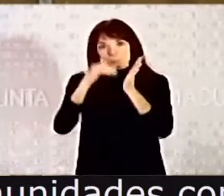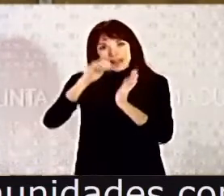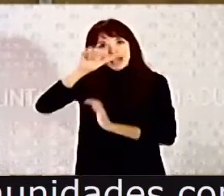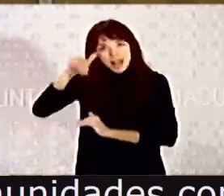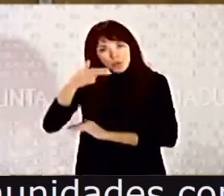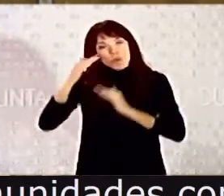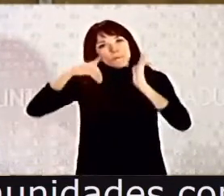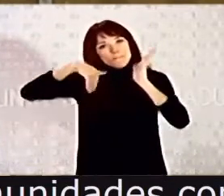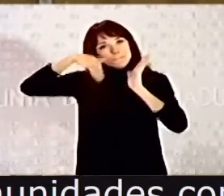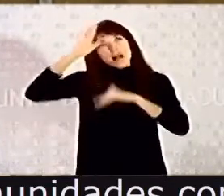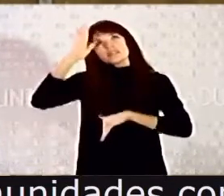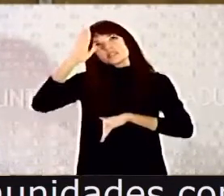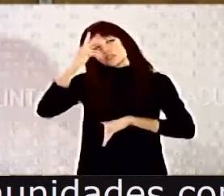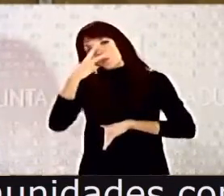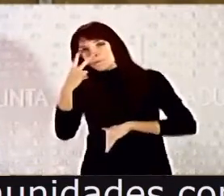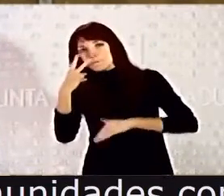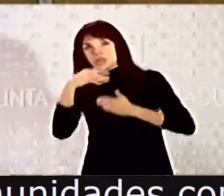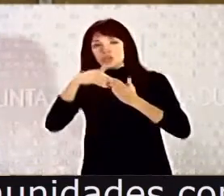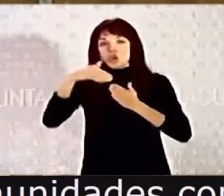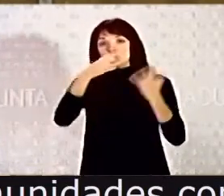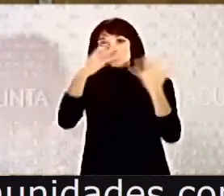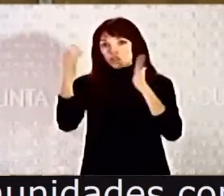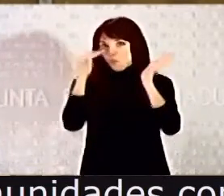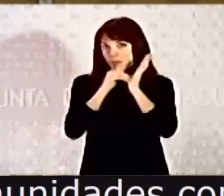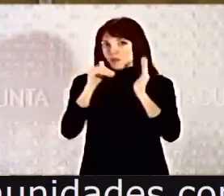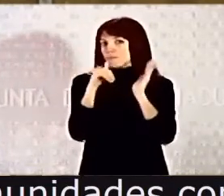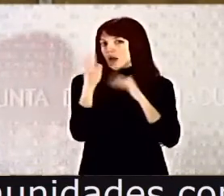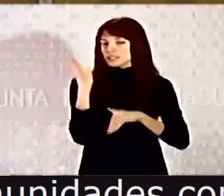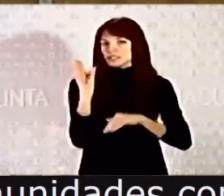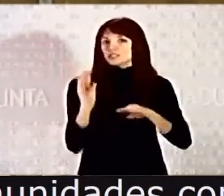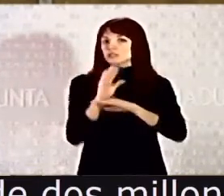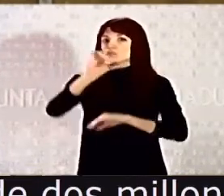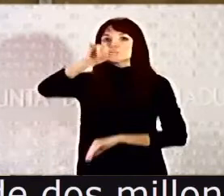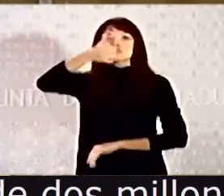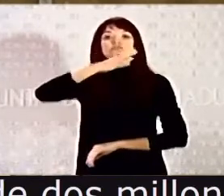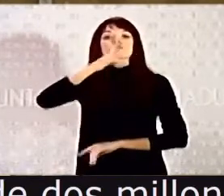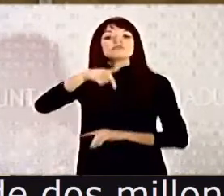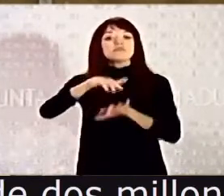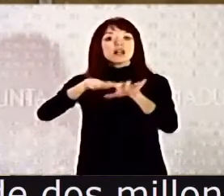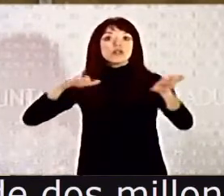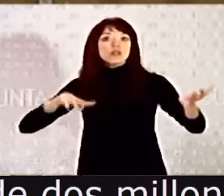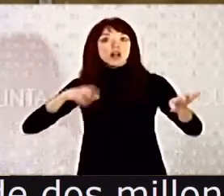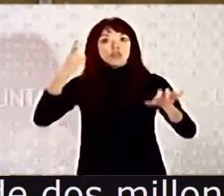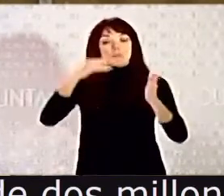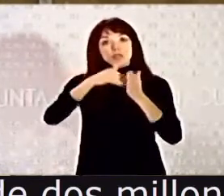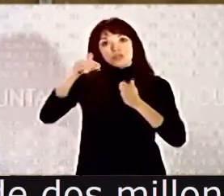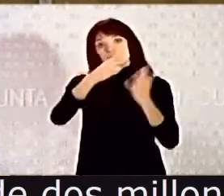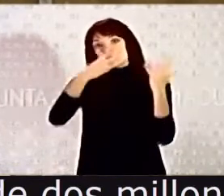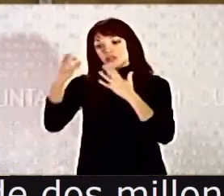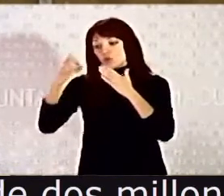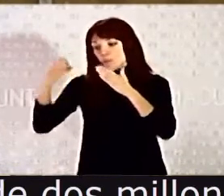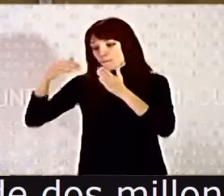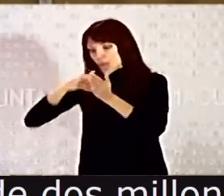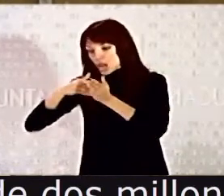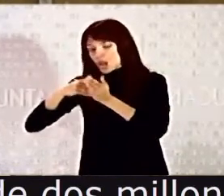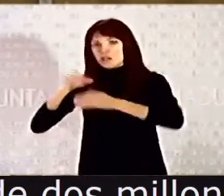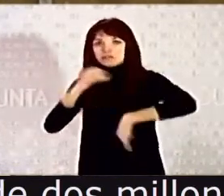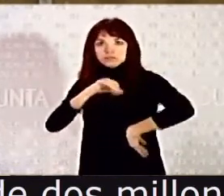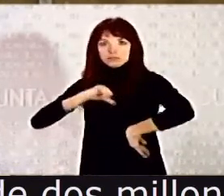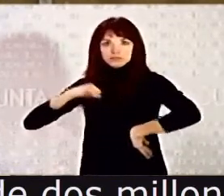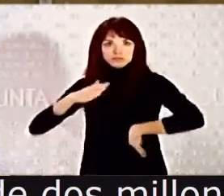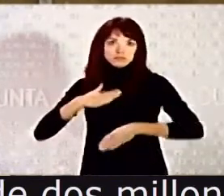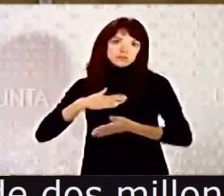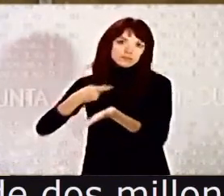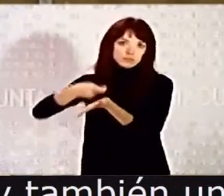más de 2.800.000 euros. En parte, la gran mayoría, 2.700.000, son fondos CA y también una pequeña